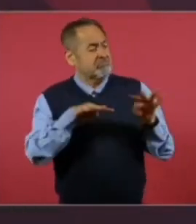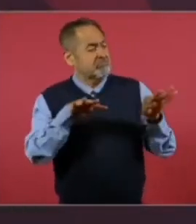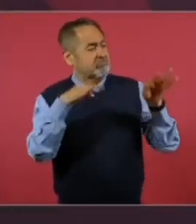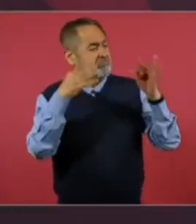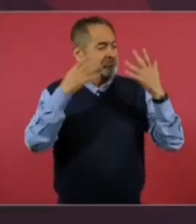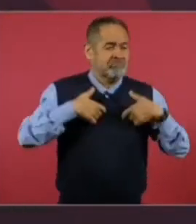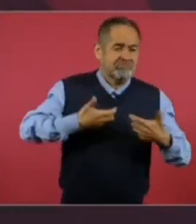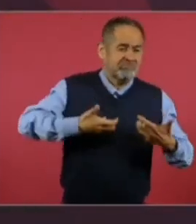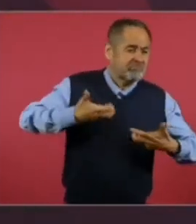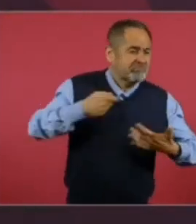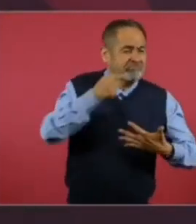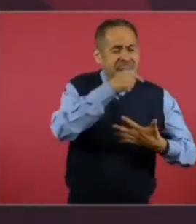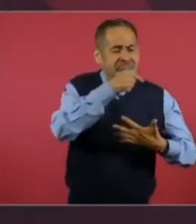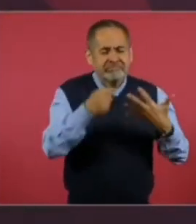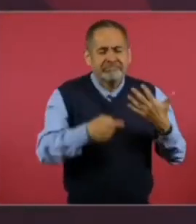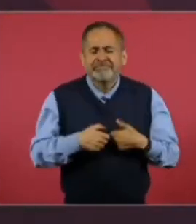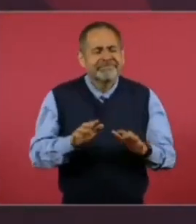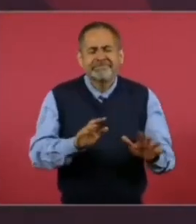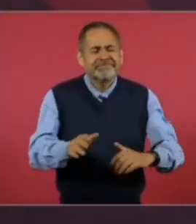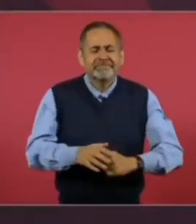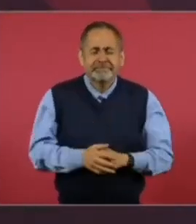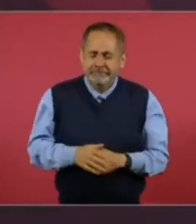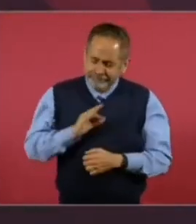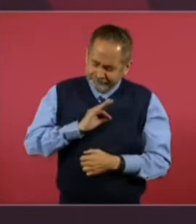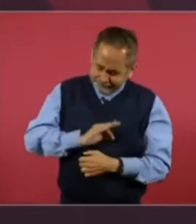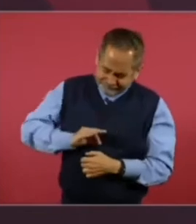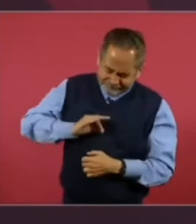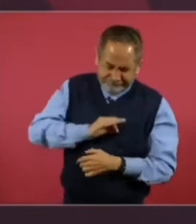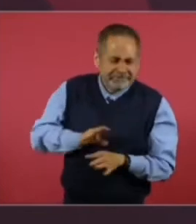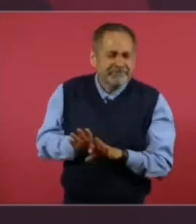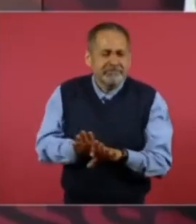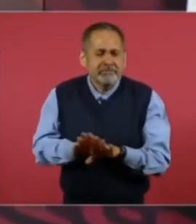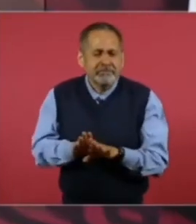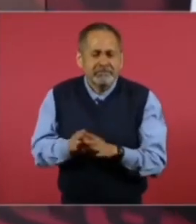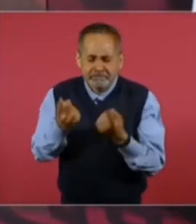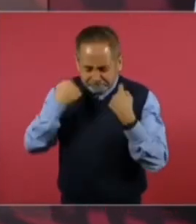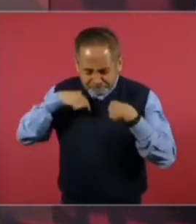títulos. La felicidad es estar bien con uno mismo,